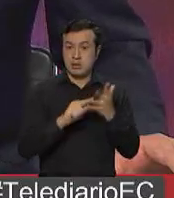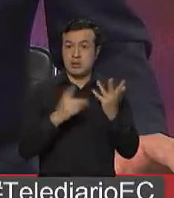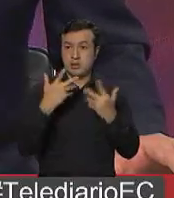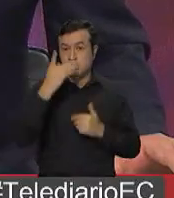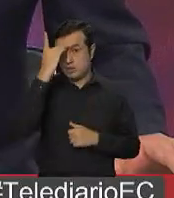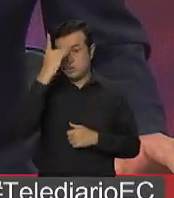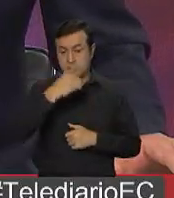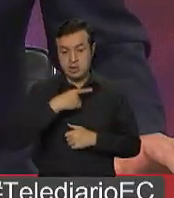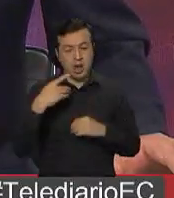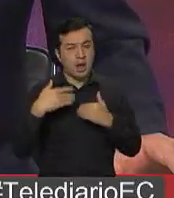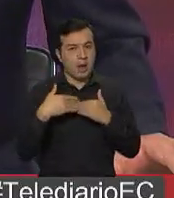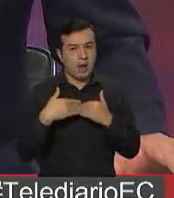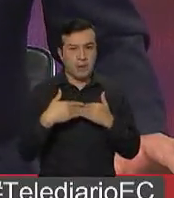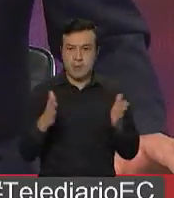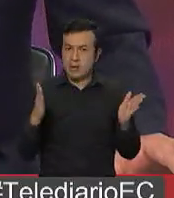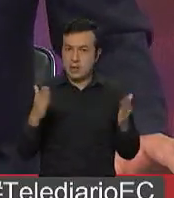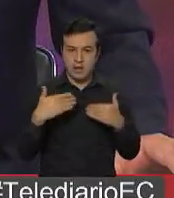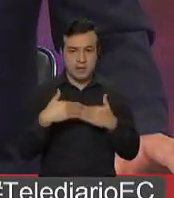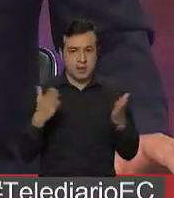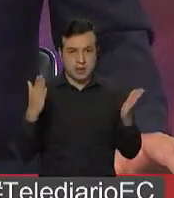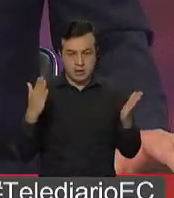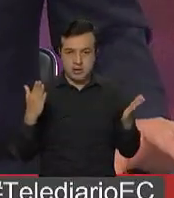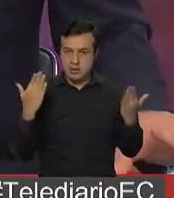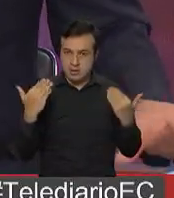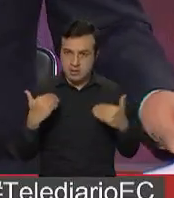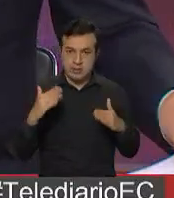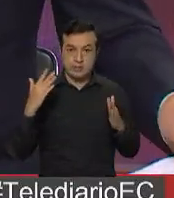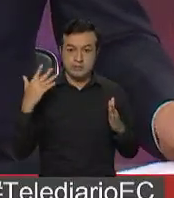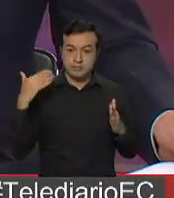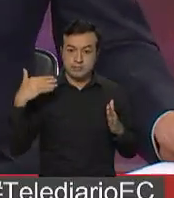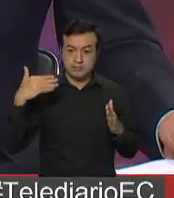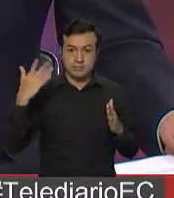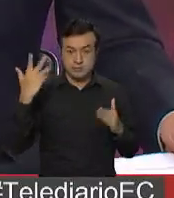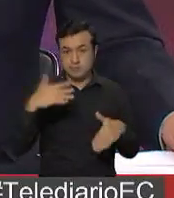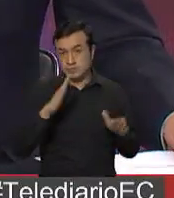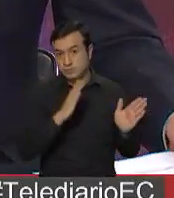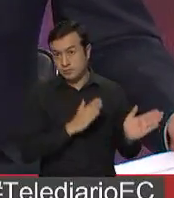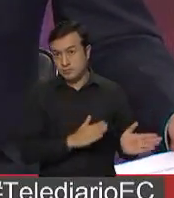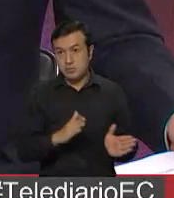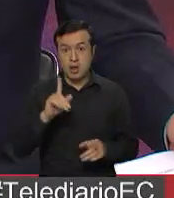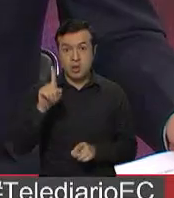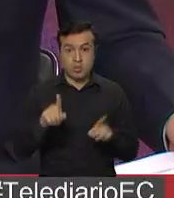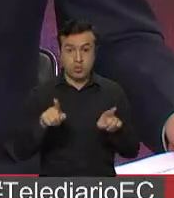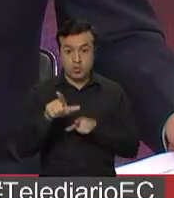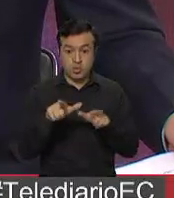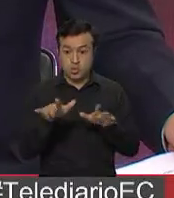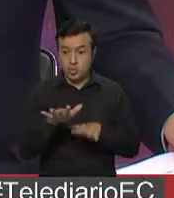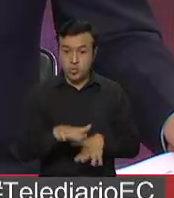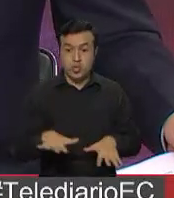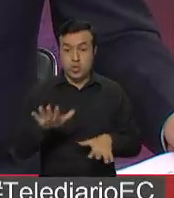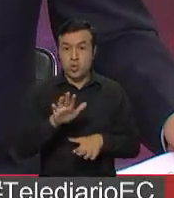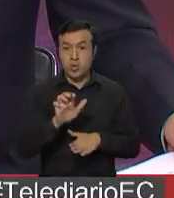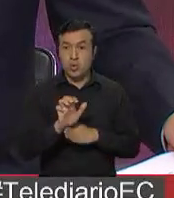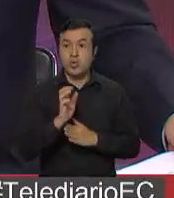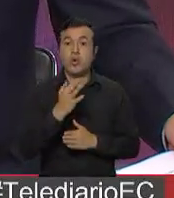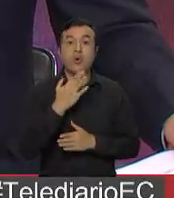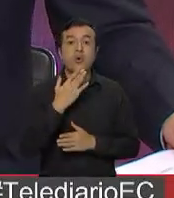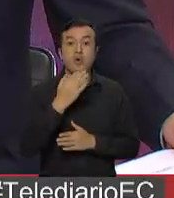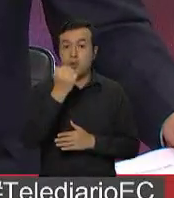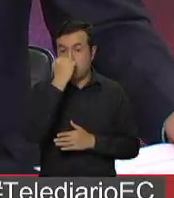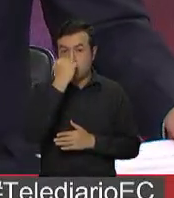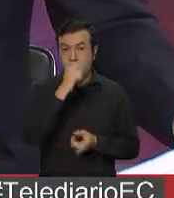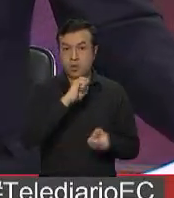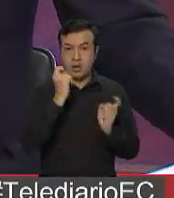decidido restablecer durante estos días que ya varios cantones del país han pasado de luz roja